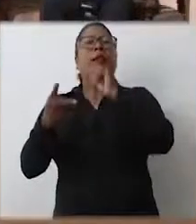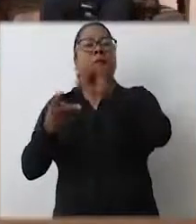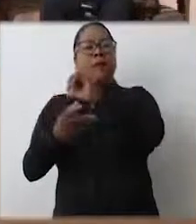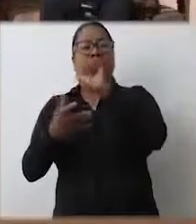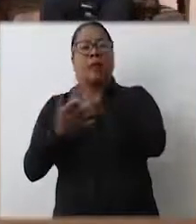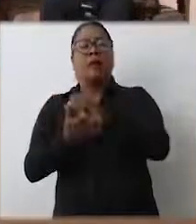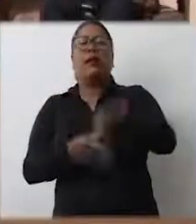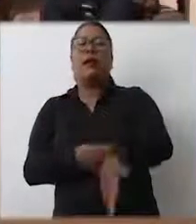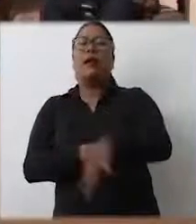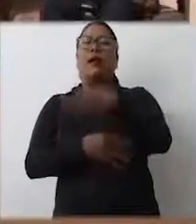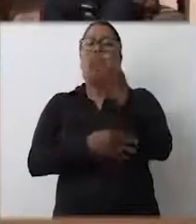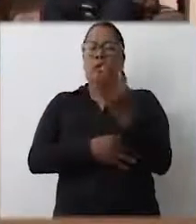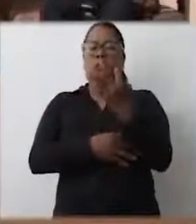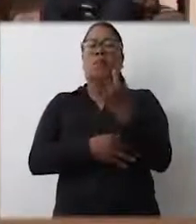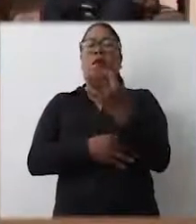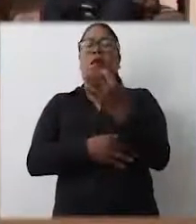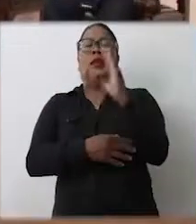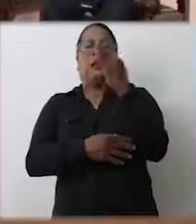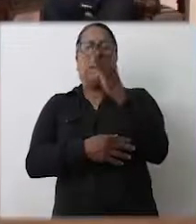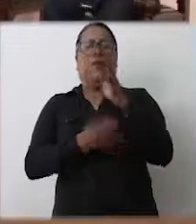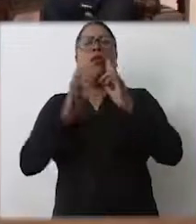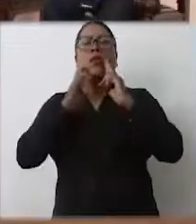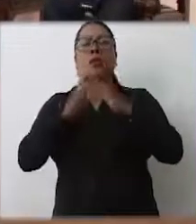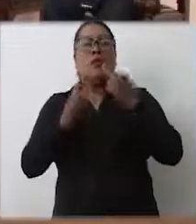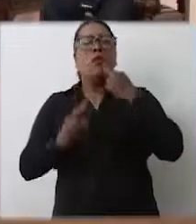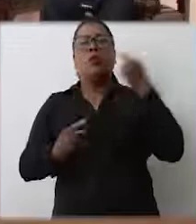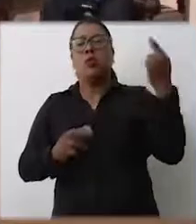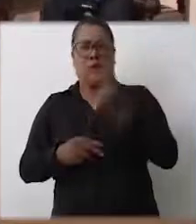Aprobado por unanimidad, señor presidente.